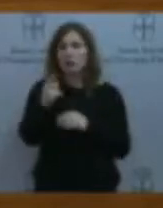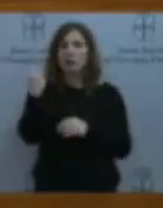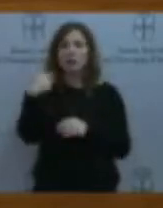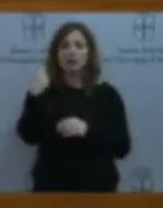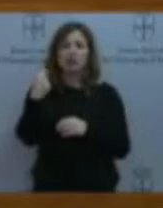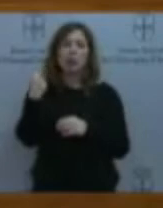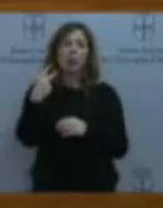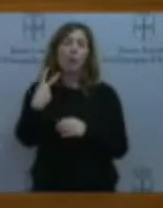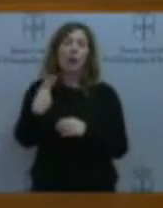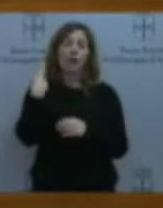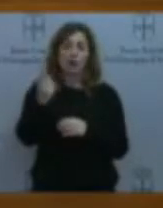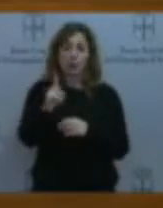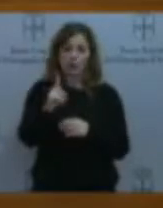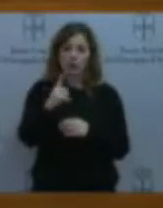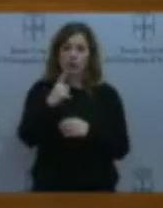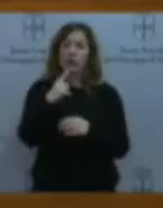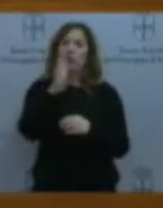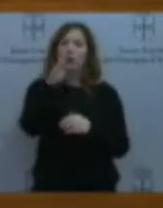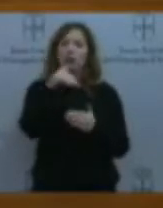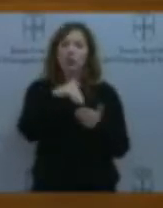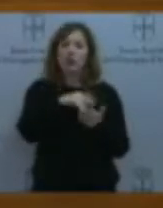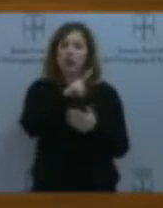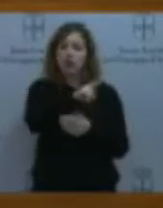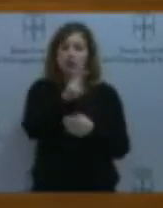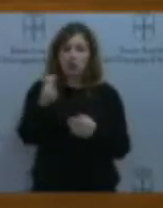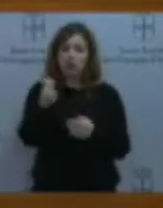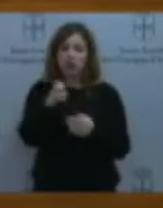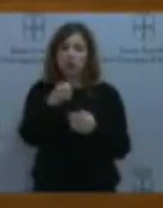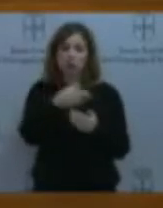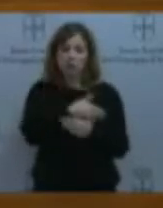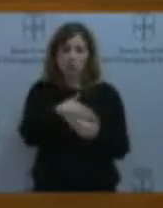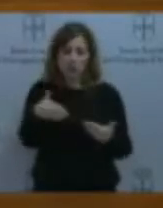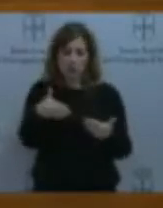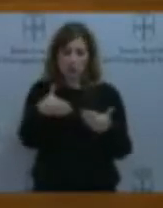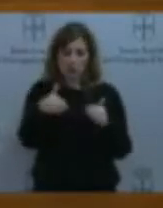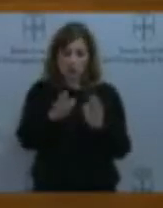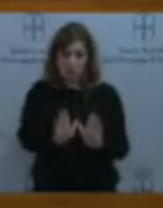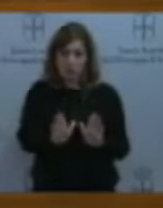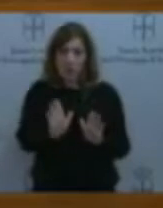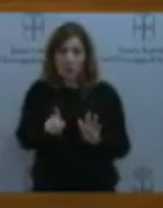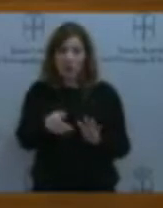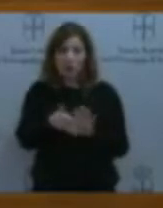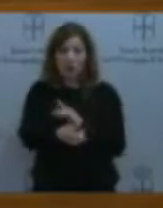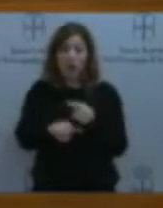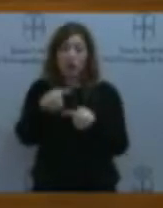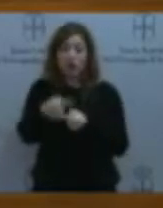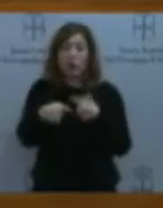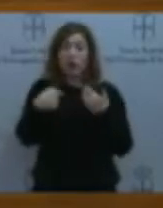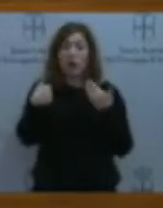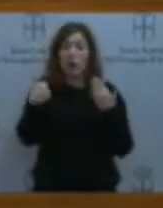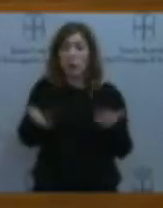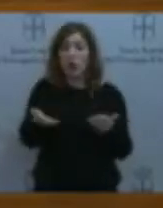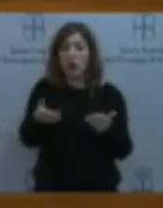jubilación, la suma está en 4.200 millones. Natural, pero eso es consecuencia ¿de qué? Consecuencia de